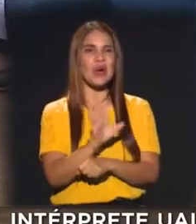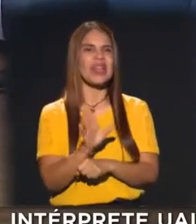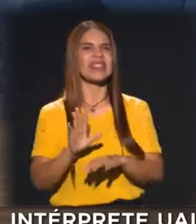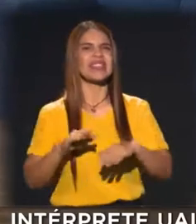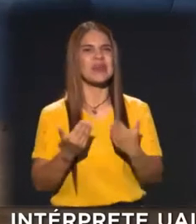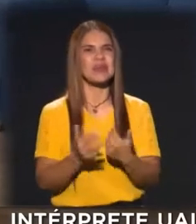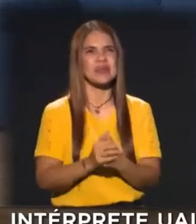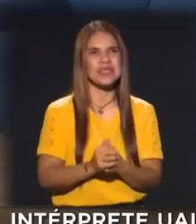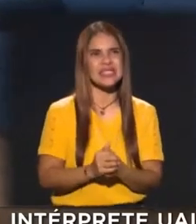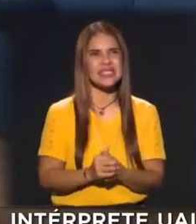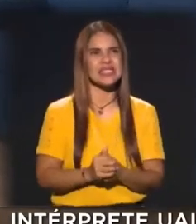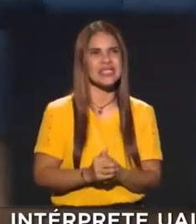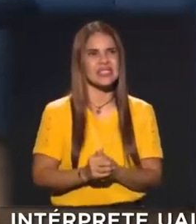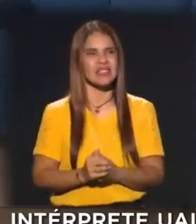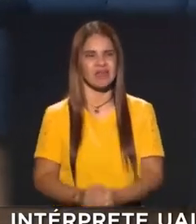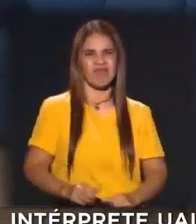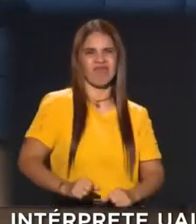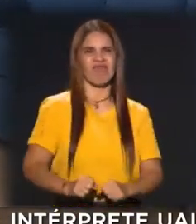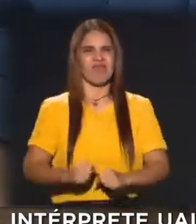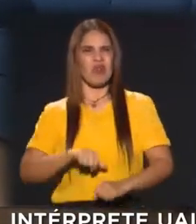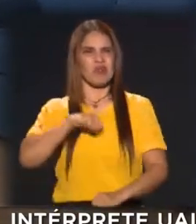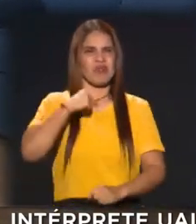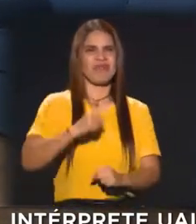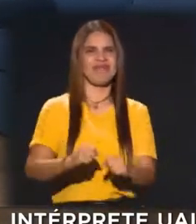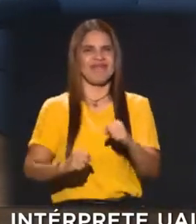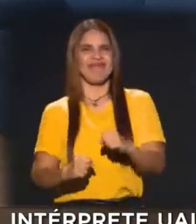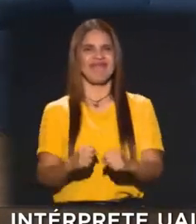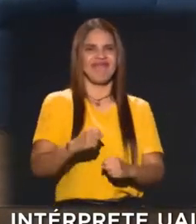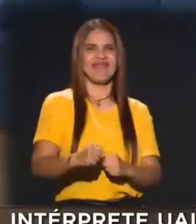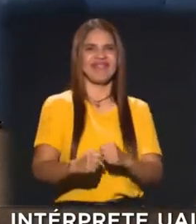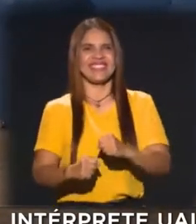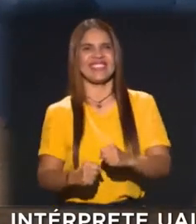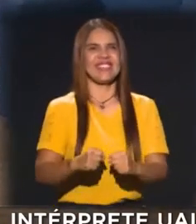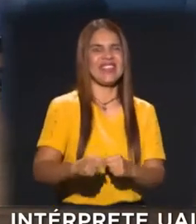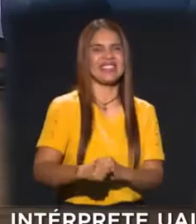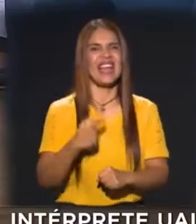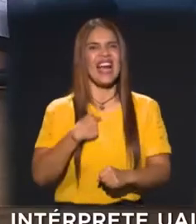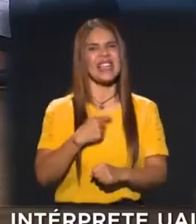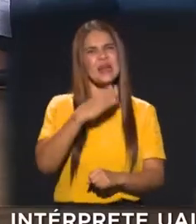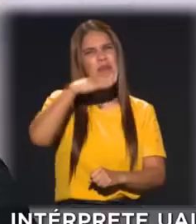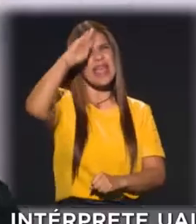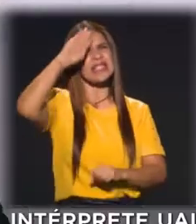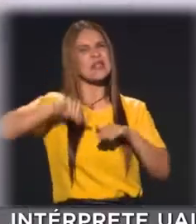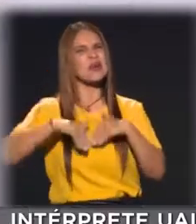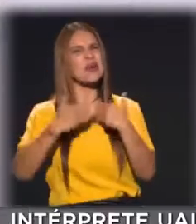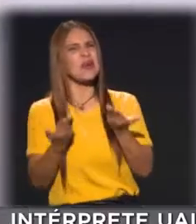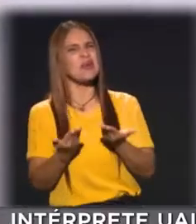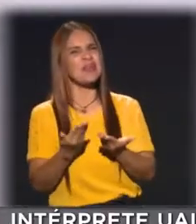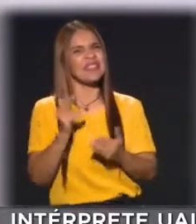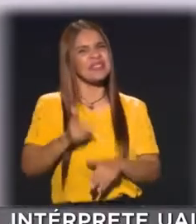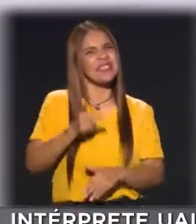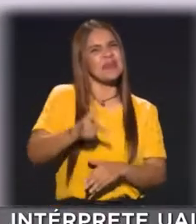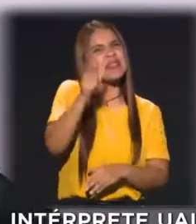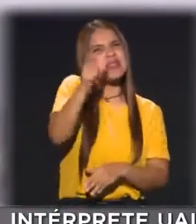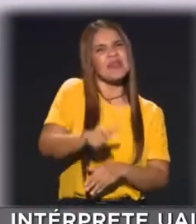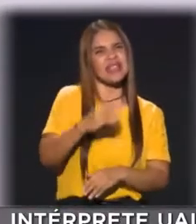que eso es echado para adelante. Por aquí en el Valle de Aburrá, ¿cómo camina la gente del Valle de Aburrá? Por a ver,